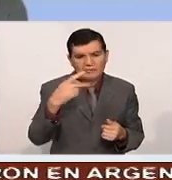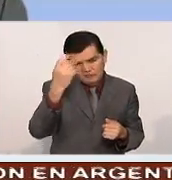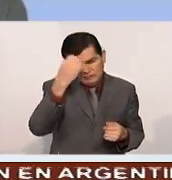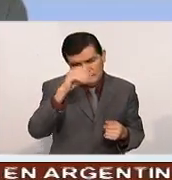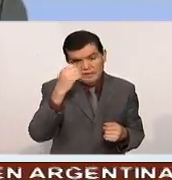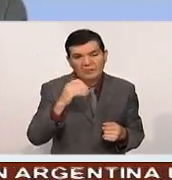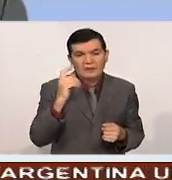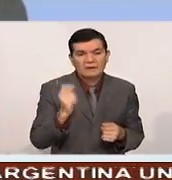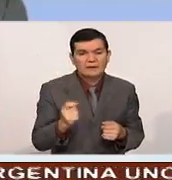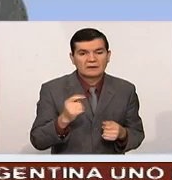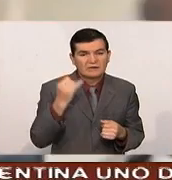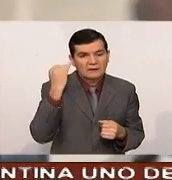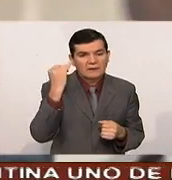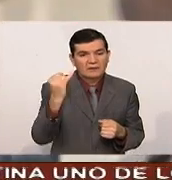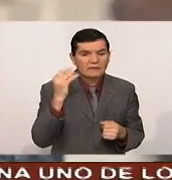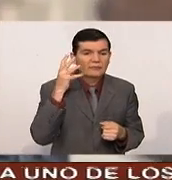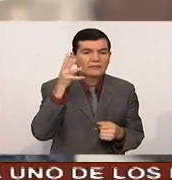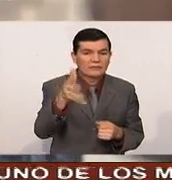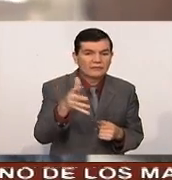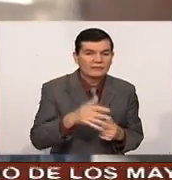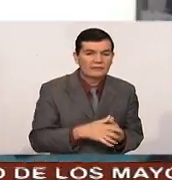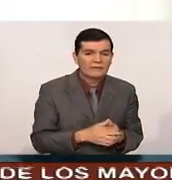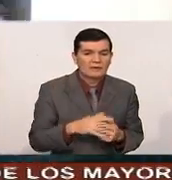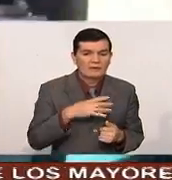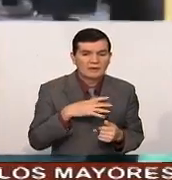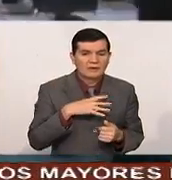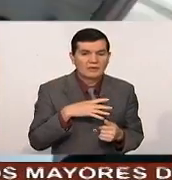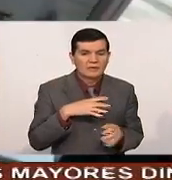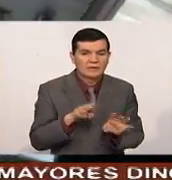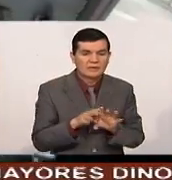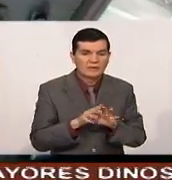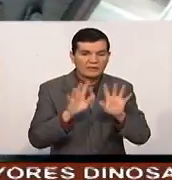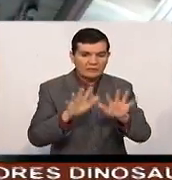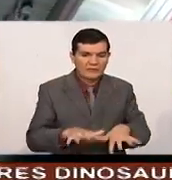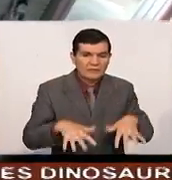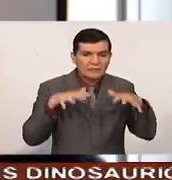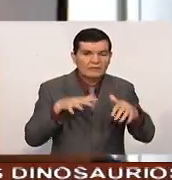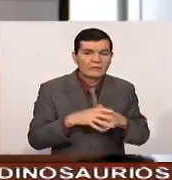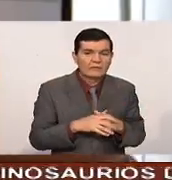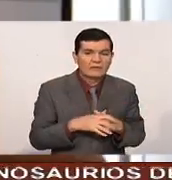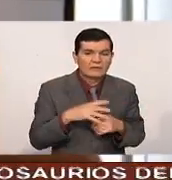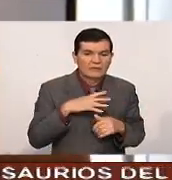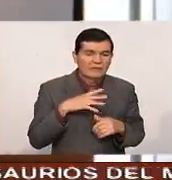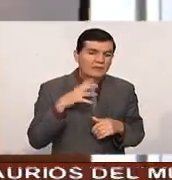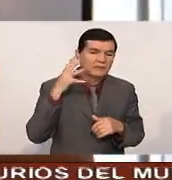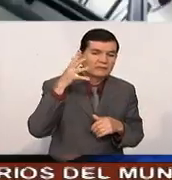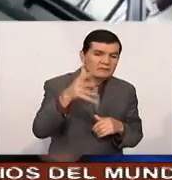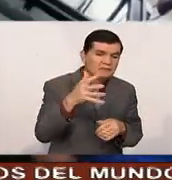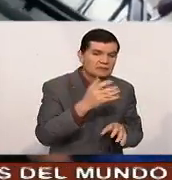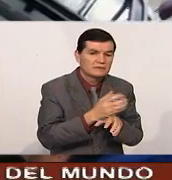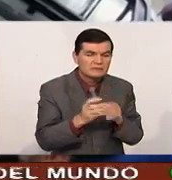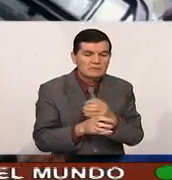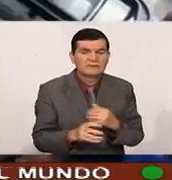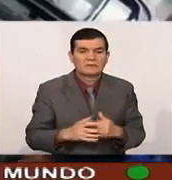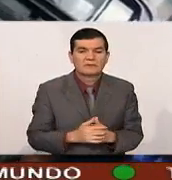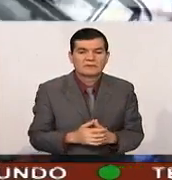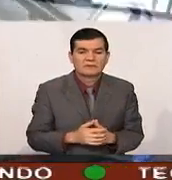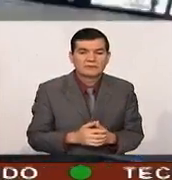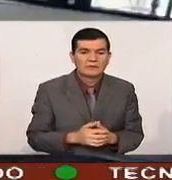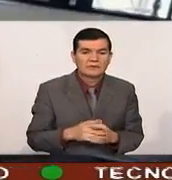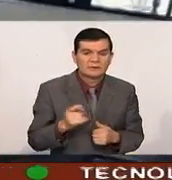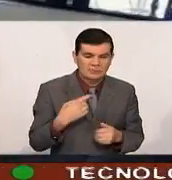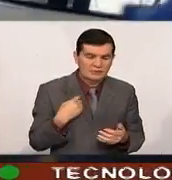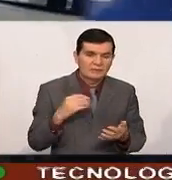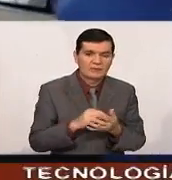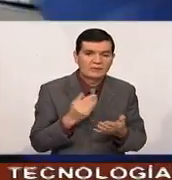al respecto de las tendencias y el futuro. Hacemos como una especie de foro donde vamos a futurear, vamos a llamar la palabra, y